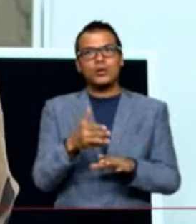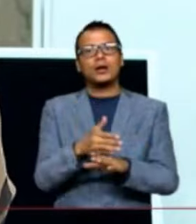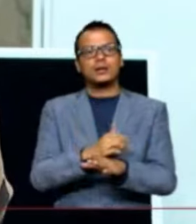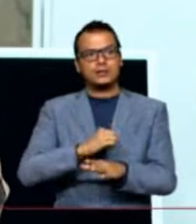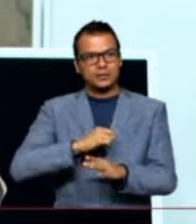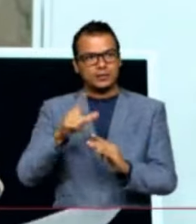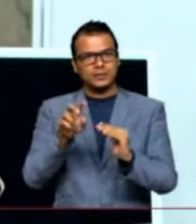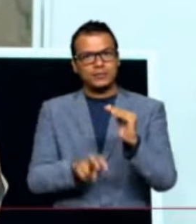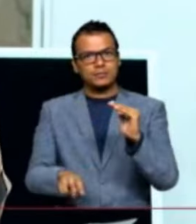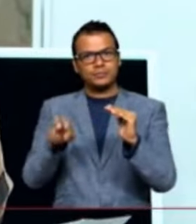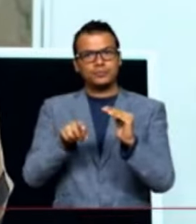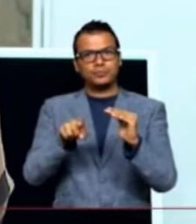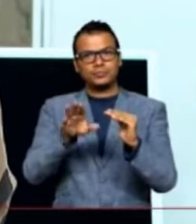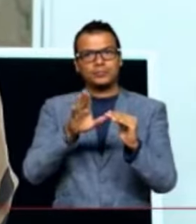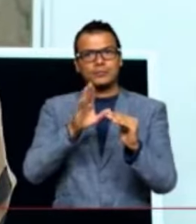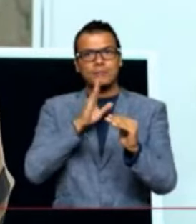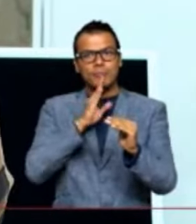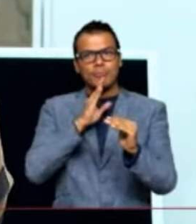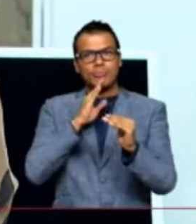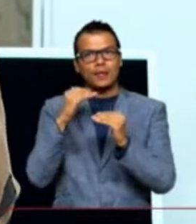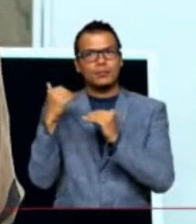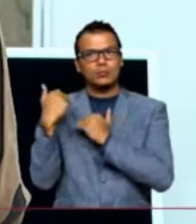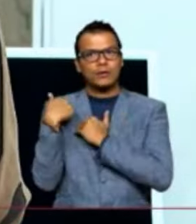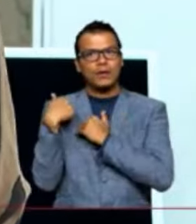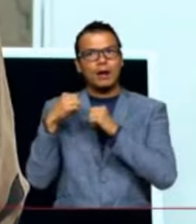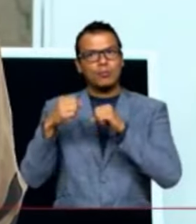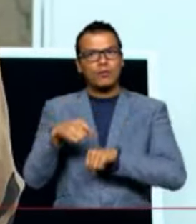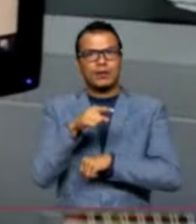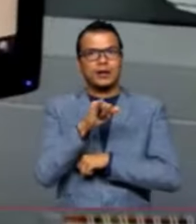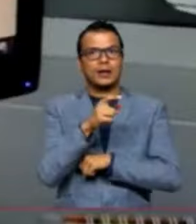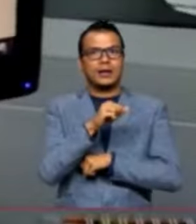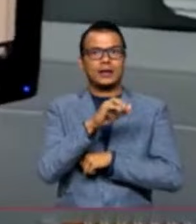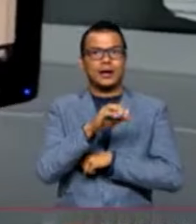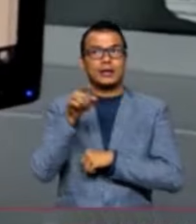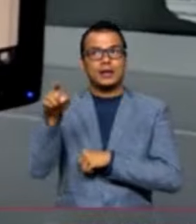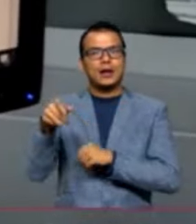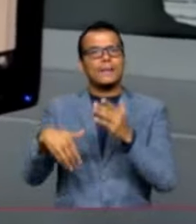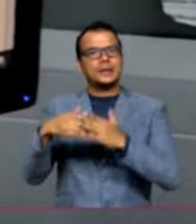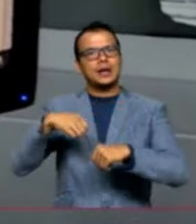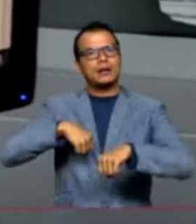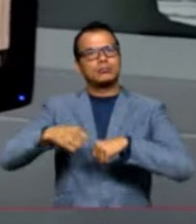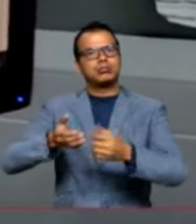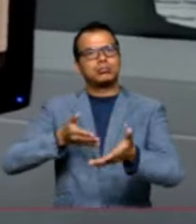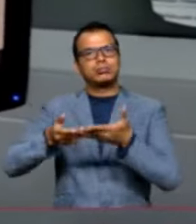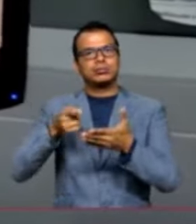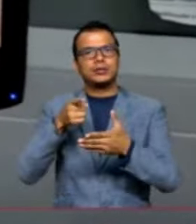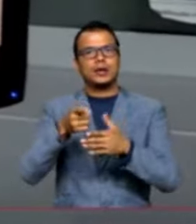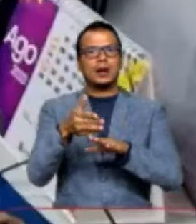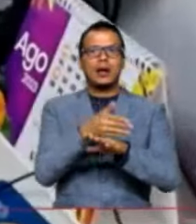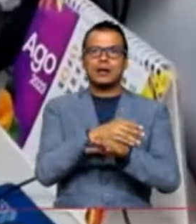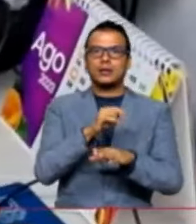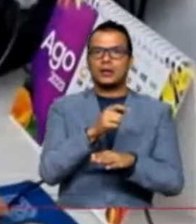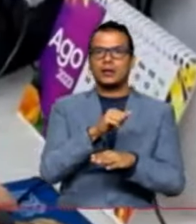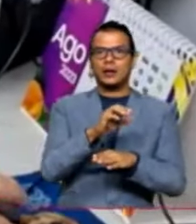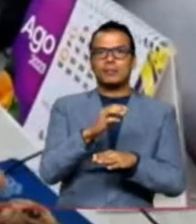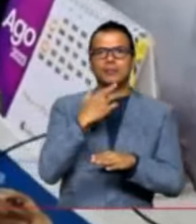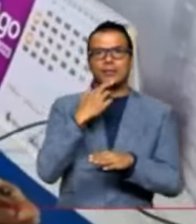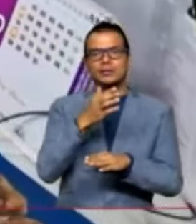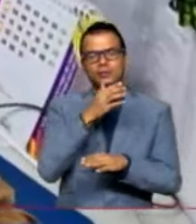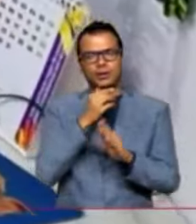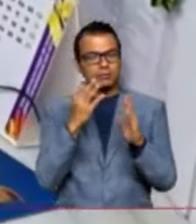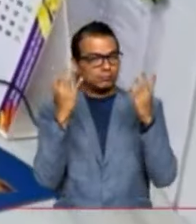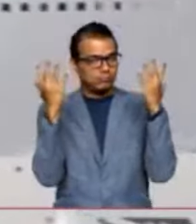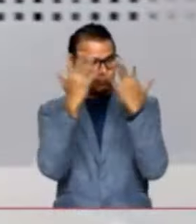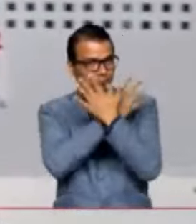habilita La autoridad máxima que es el igac y por lo tanto cualquier actuación que hubiesen podido haber hecho durante ese periodo donde no eran habilitados como